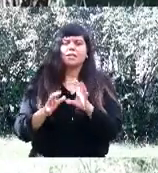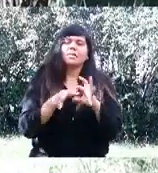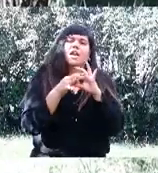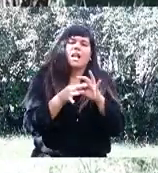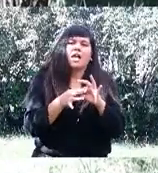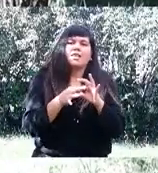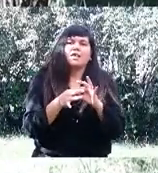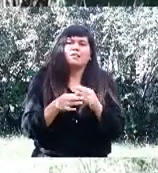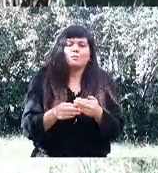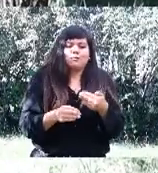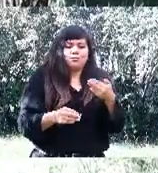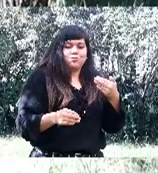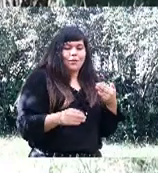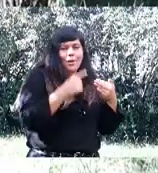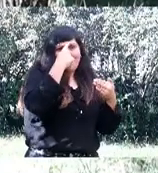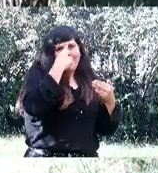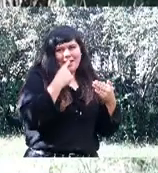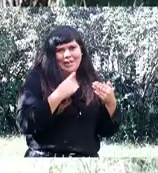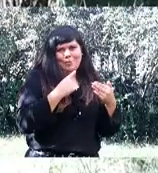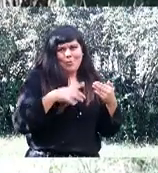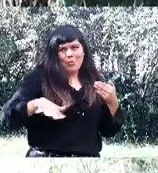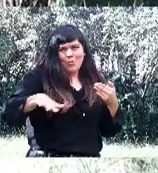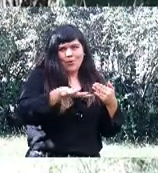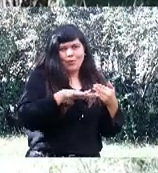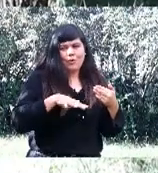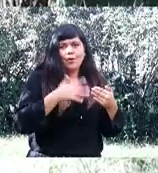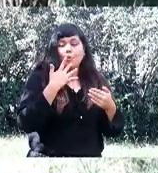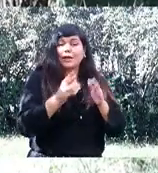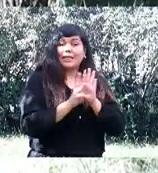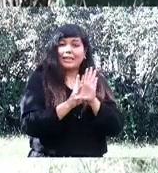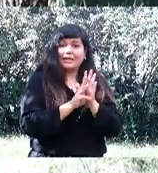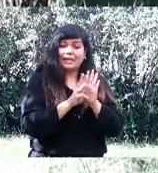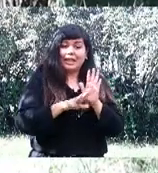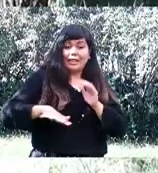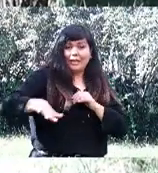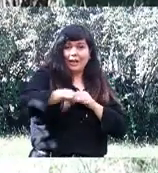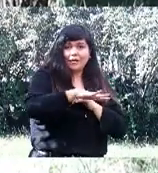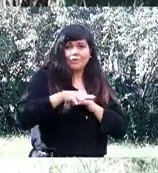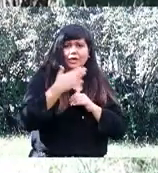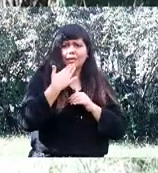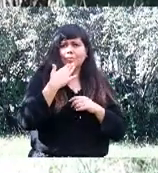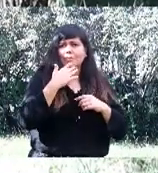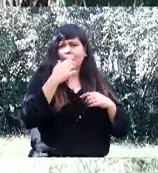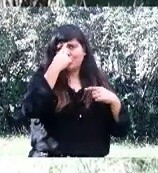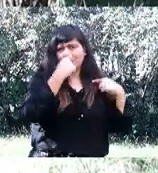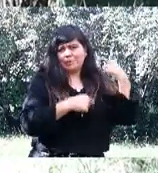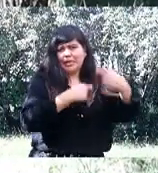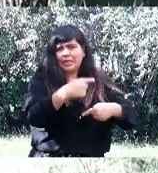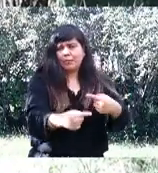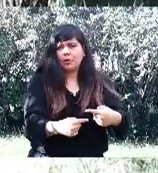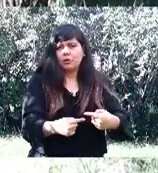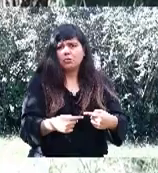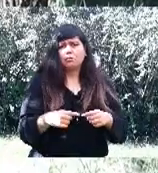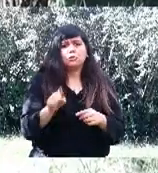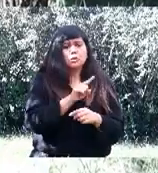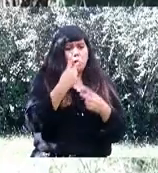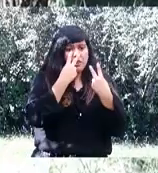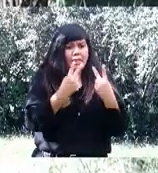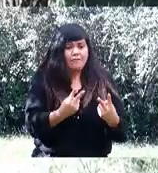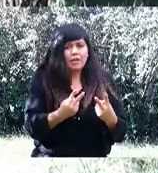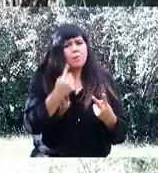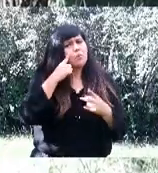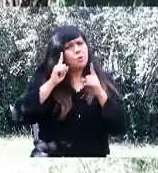de de este patrimonio gráfico porque la identidad gráfica también es un patrimonio es más intangible pero es memorable